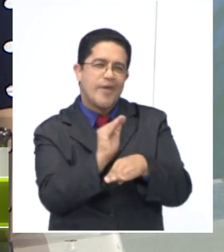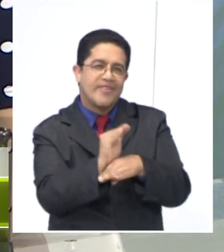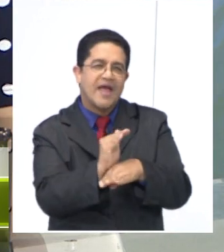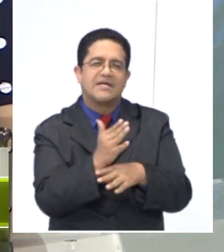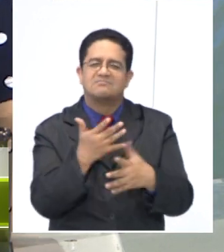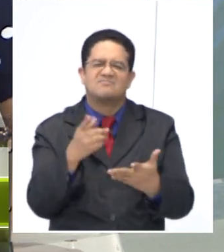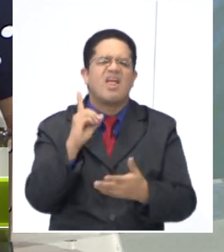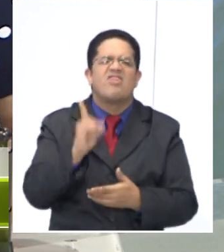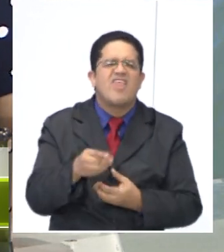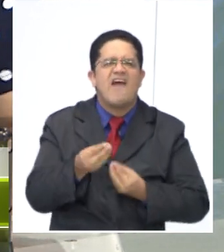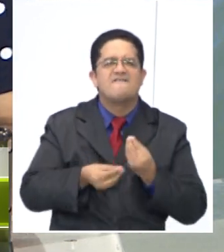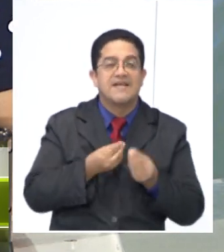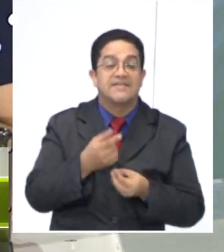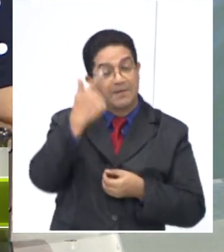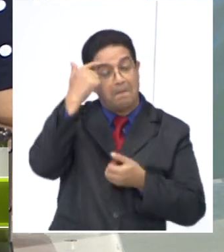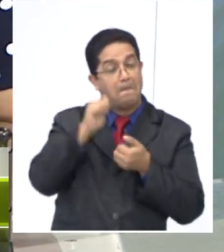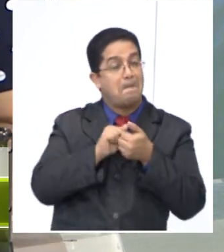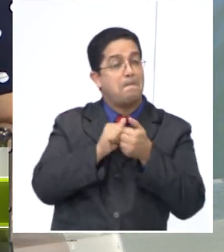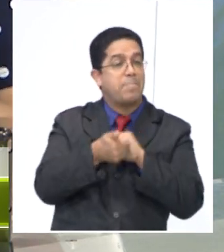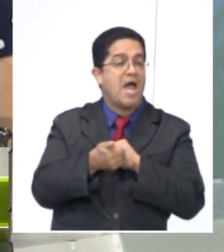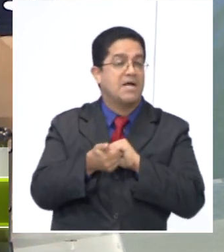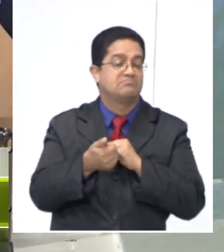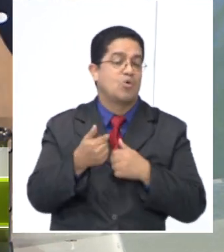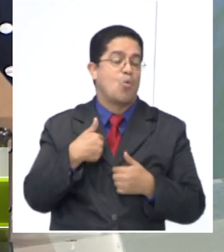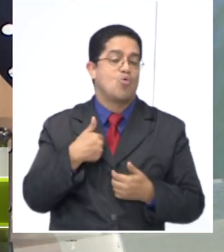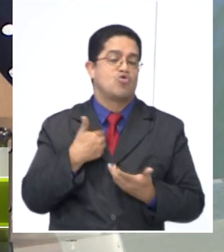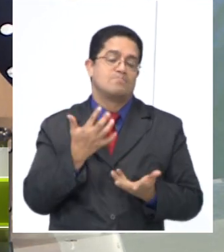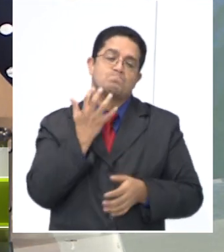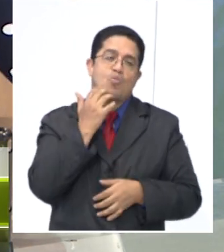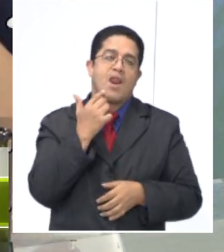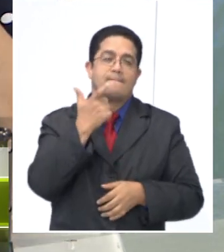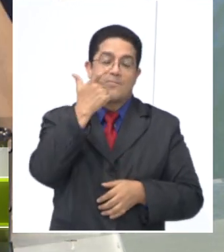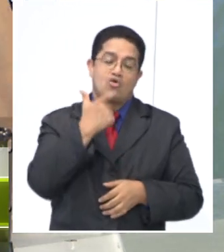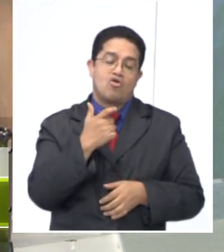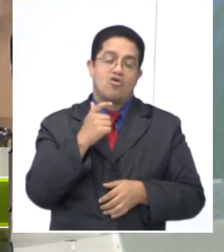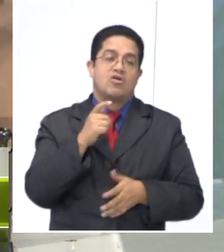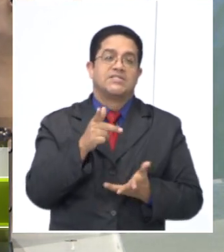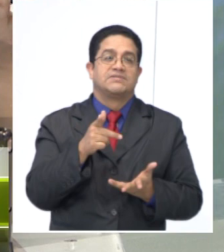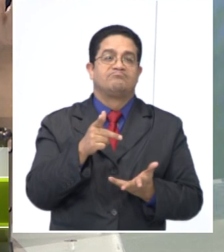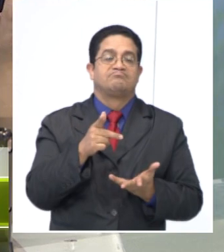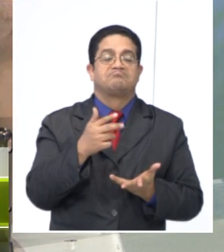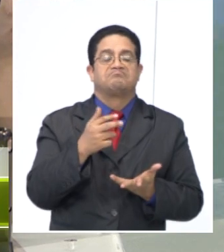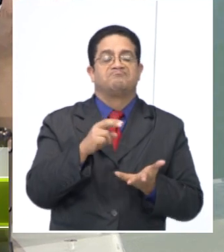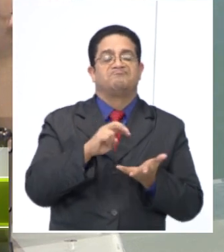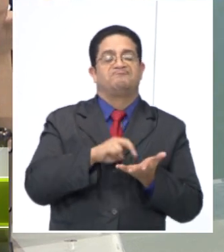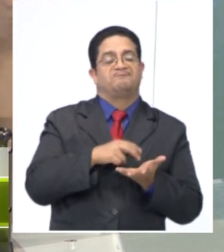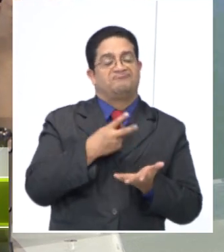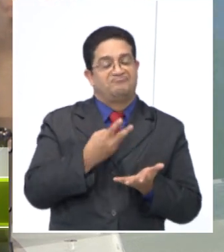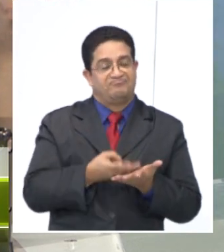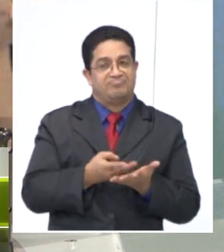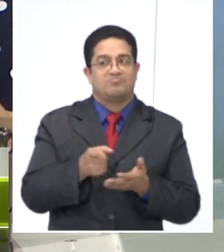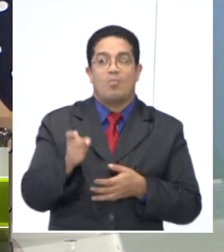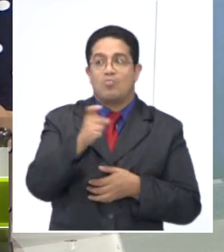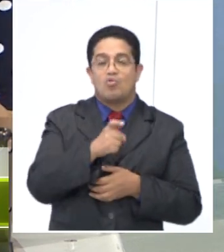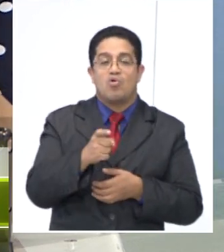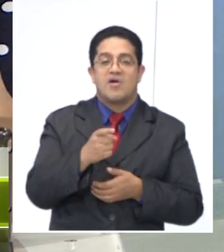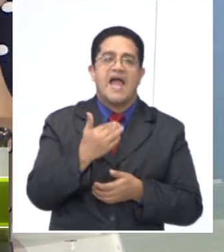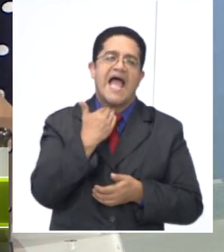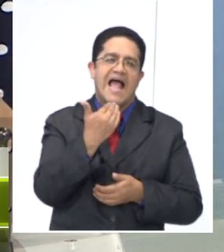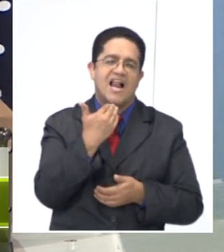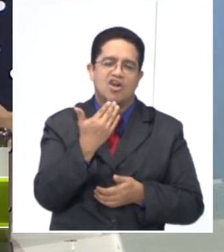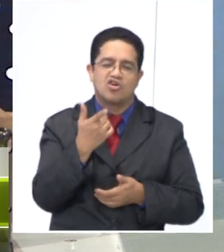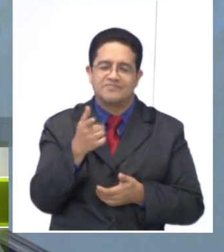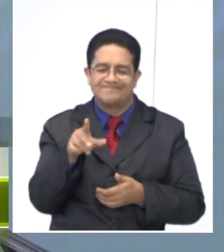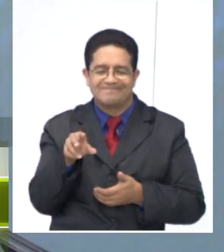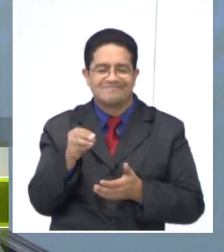se debe hacer? Porque ante la pérdida de la conciencia, uno de repente, por ejemplo, si uno ve que es una especie de desmayo, uno busca de repente un poco de alcohol. O sea, lo que más o